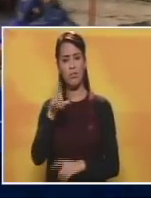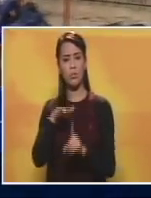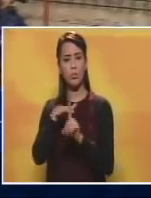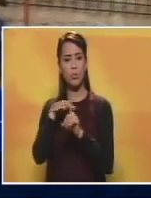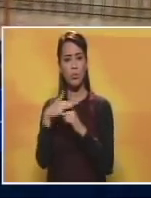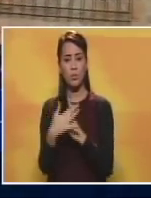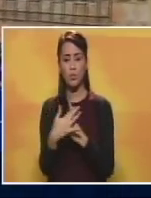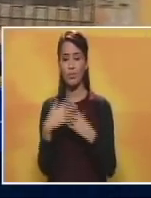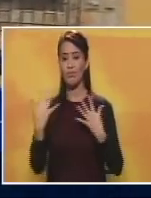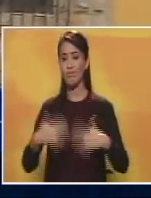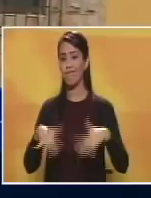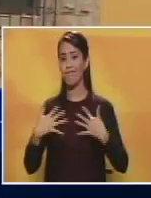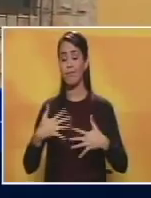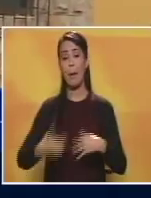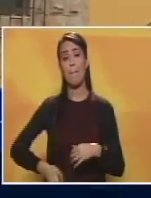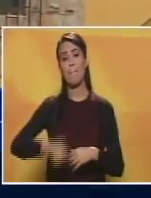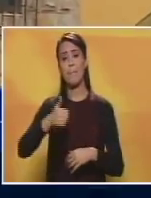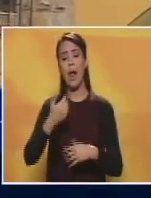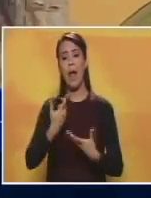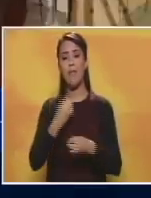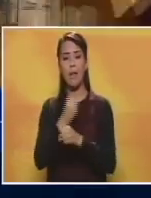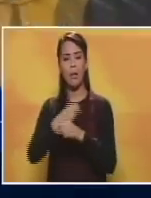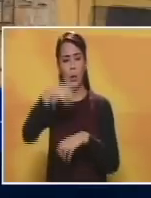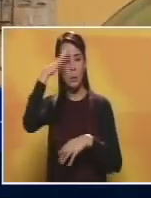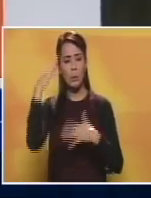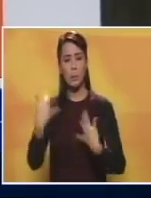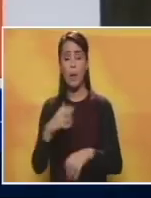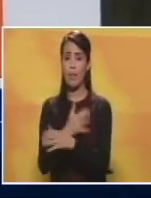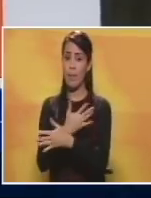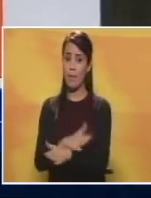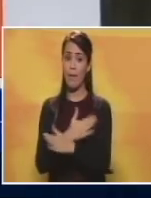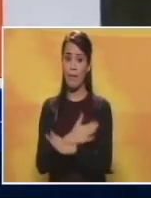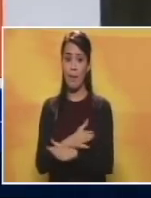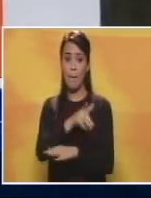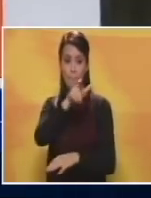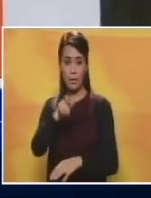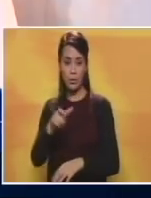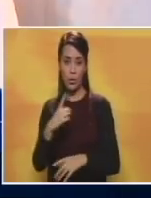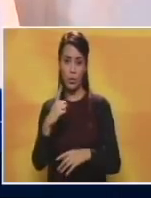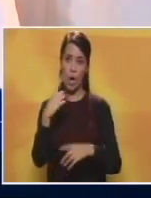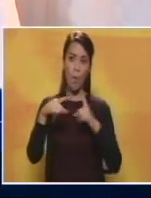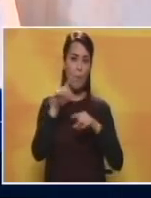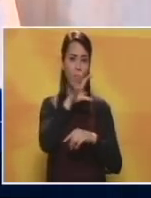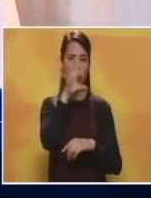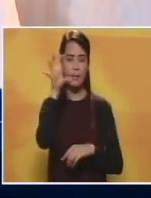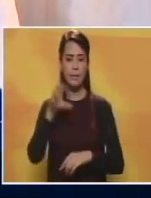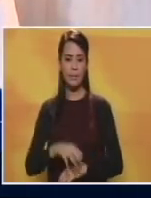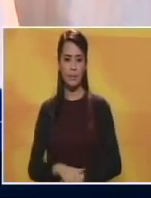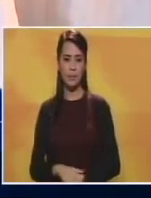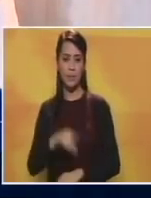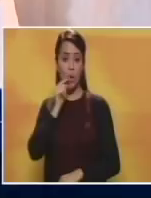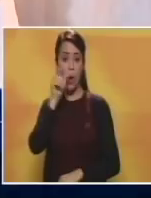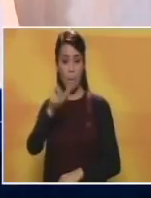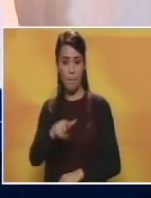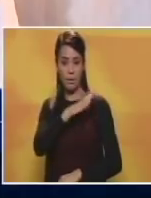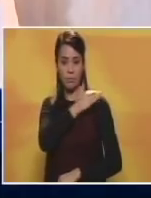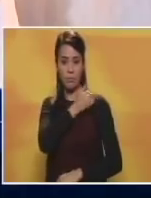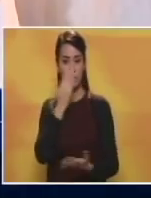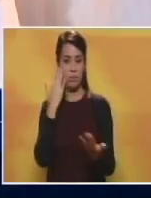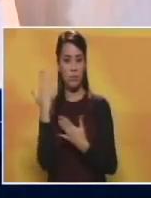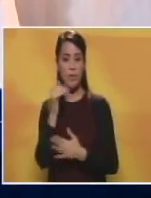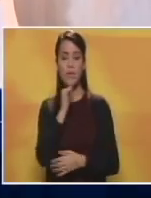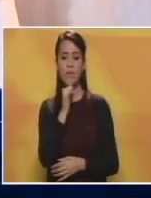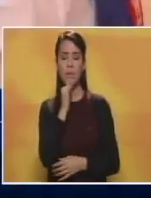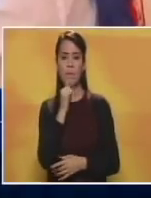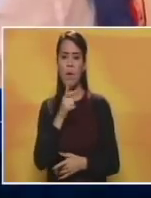situación ha aumentado el delito de explotación sexual de extranjeros. Su titular, Abel Chiroque, indicó que ahora la